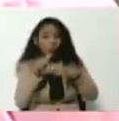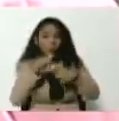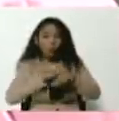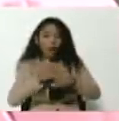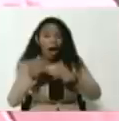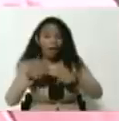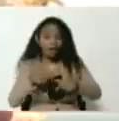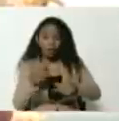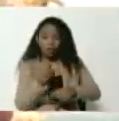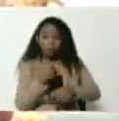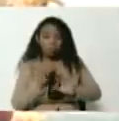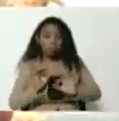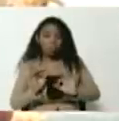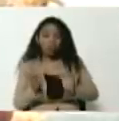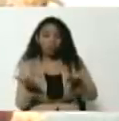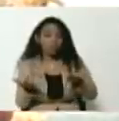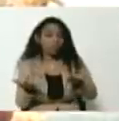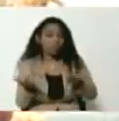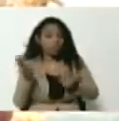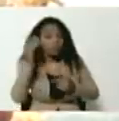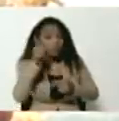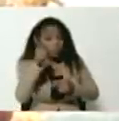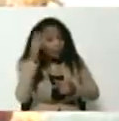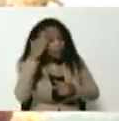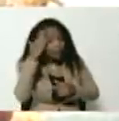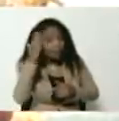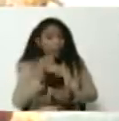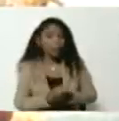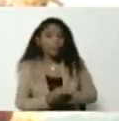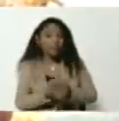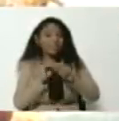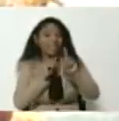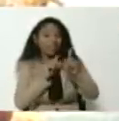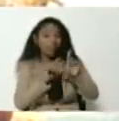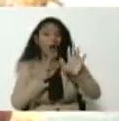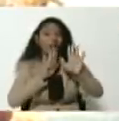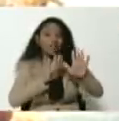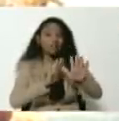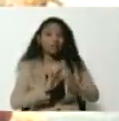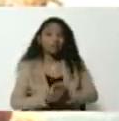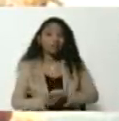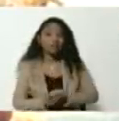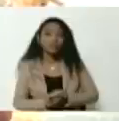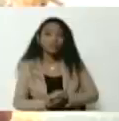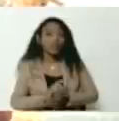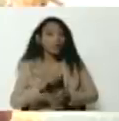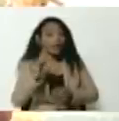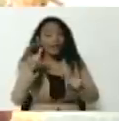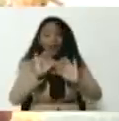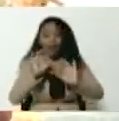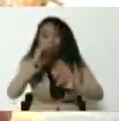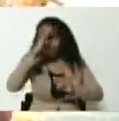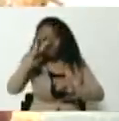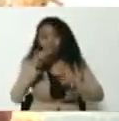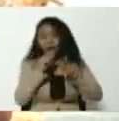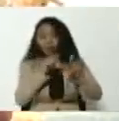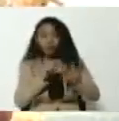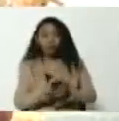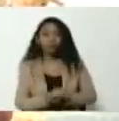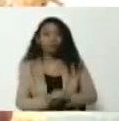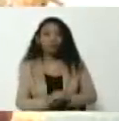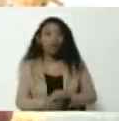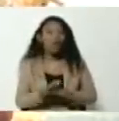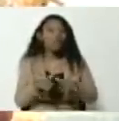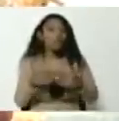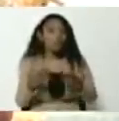un centavo. Para que sepan que eso es así. No tengan ninguna duda de eso. En cuanto